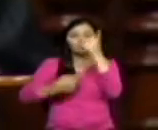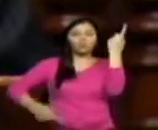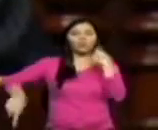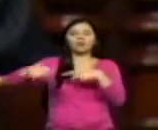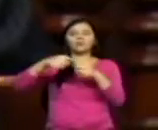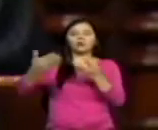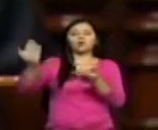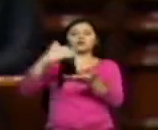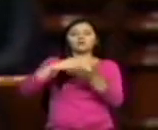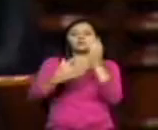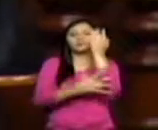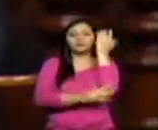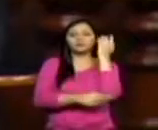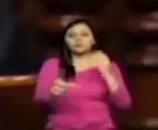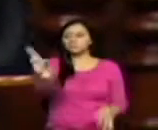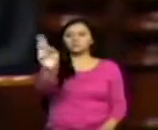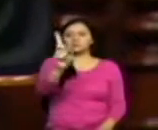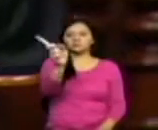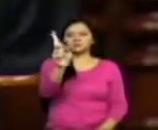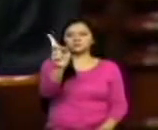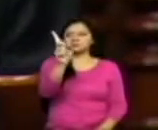Eso es impensable.